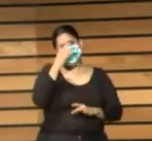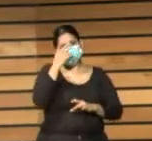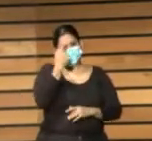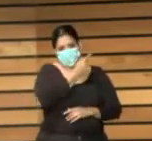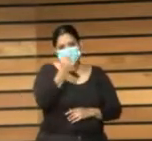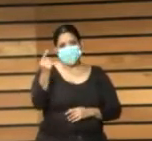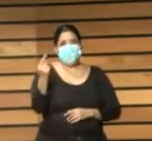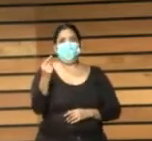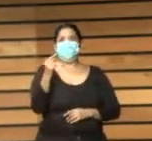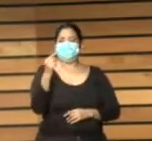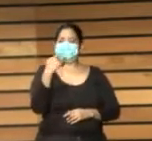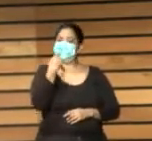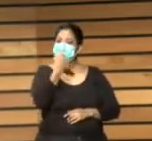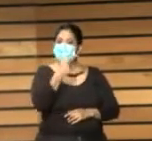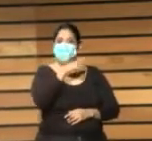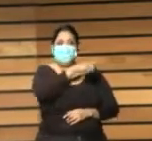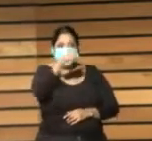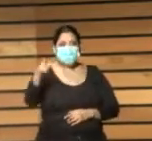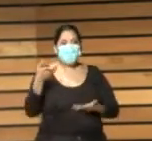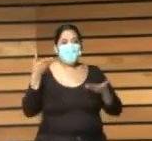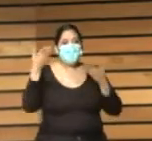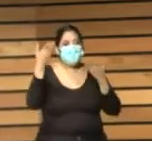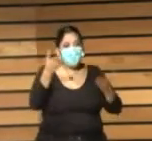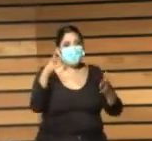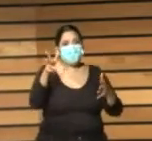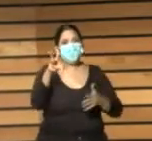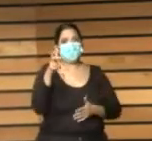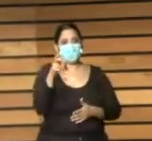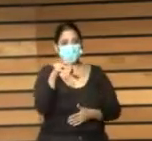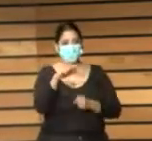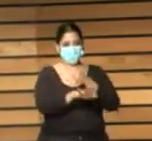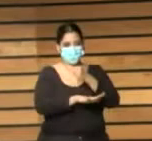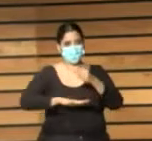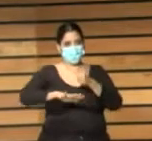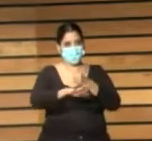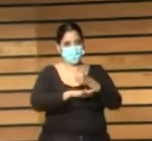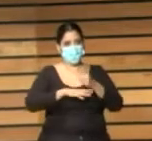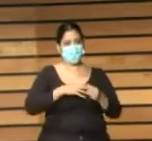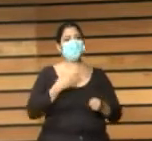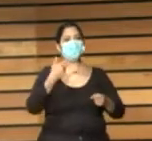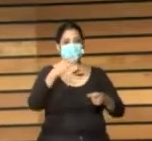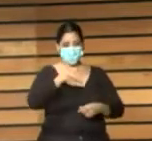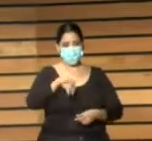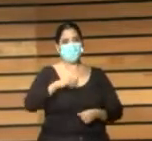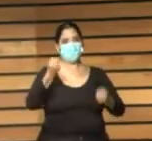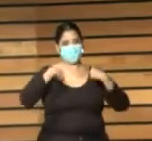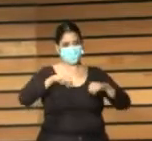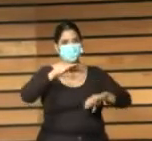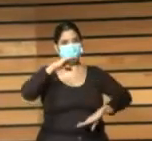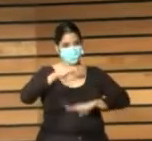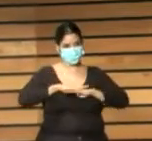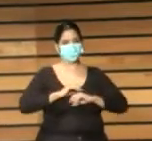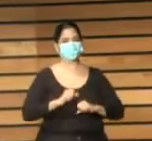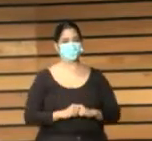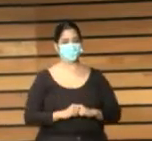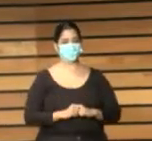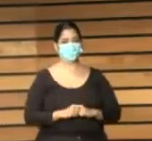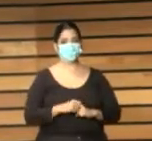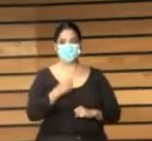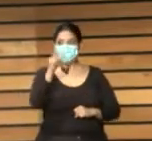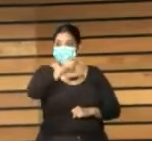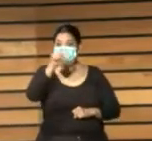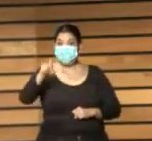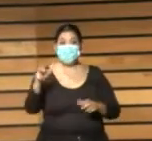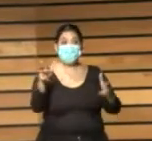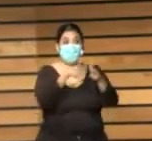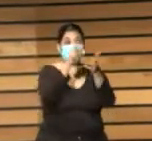Vosotros ayudáis a la ejecución de derechos fundamentales. Vosotros posibilitáis que determinados derechos fundamentales de los